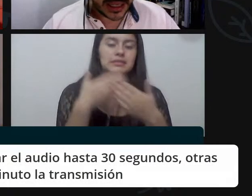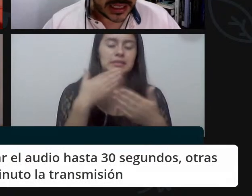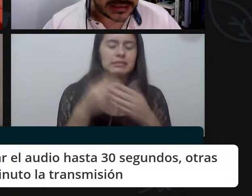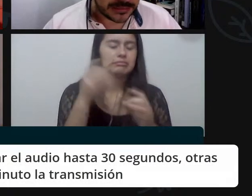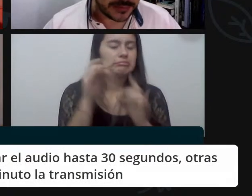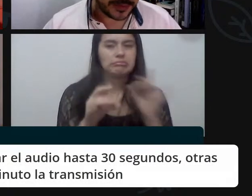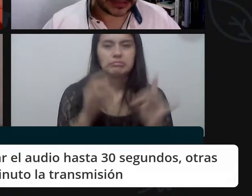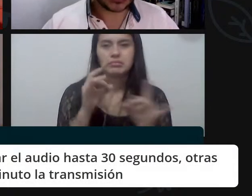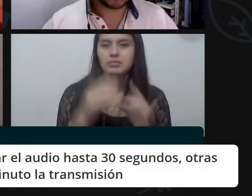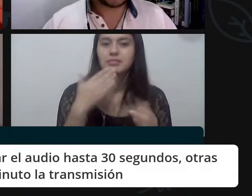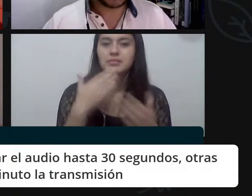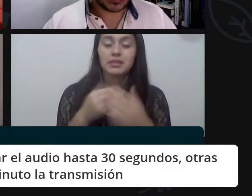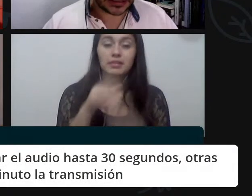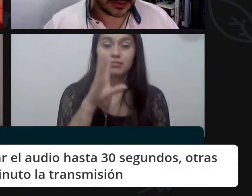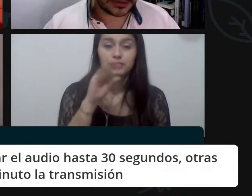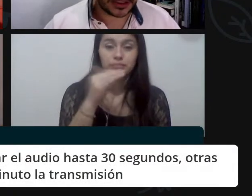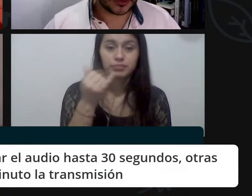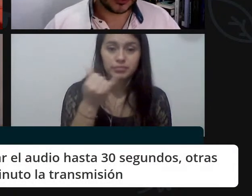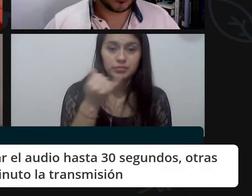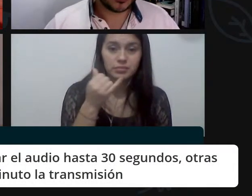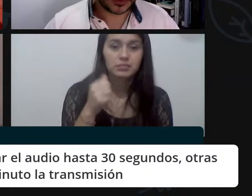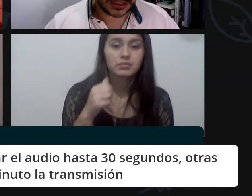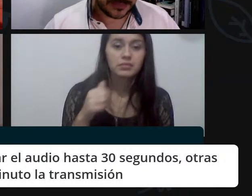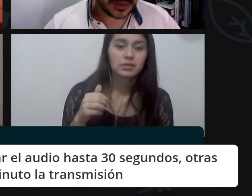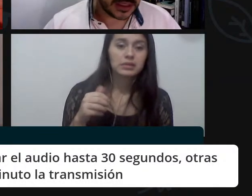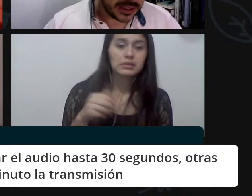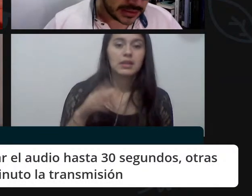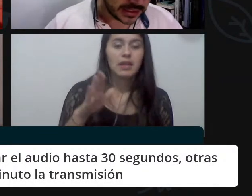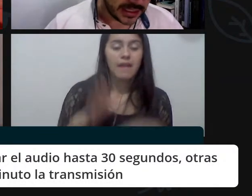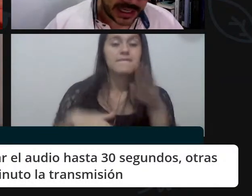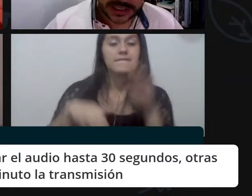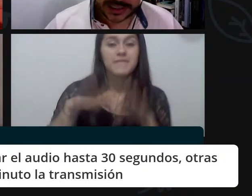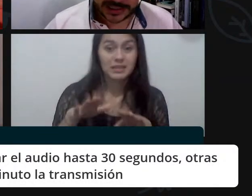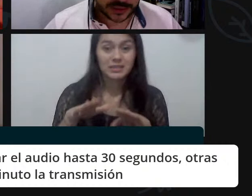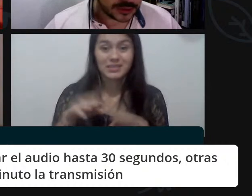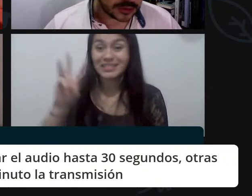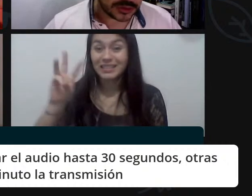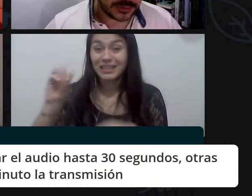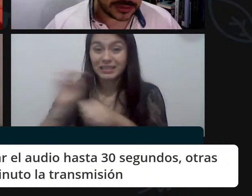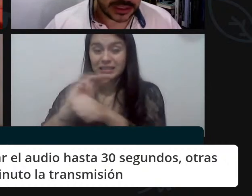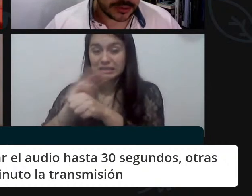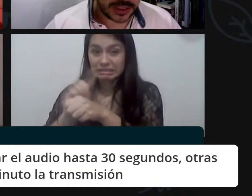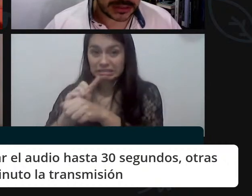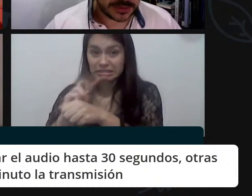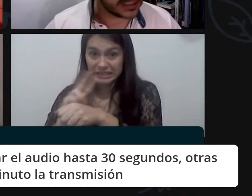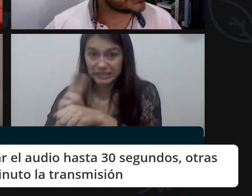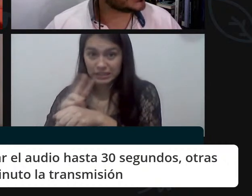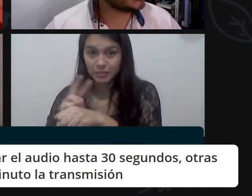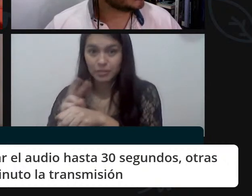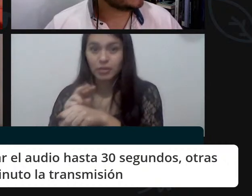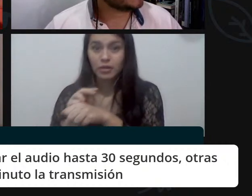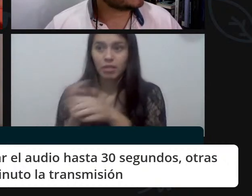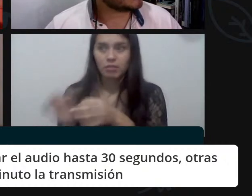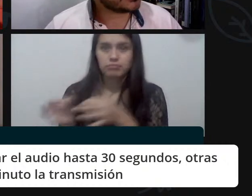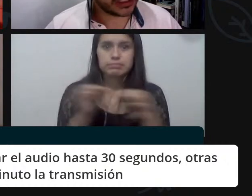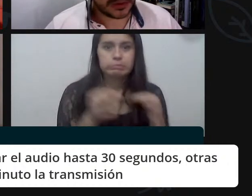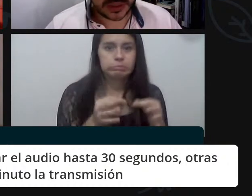StreamYard. StreamYard puede retrasar hasta 30 segundos en audio, ¿sí? Sí, nosotros hemos tenido una experiencia,